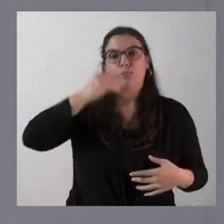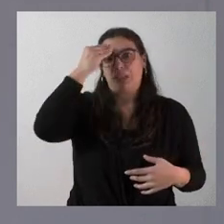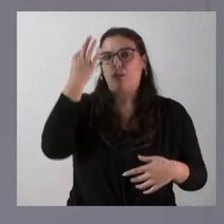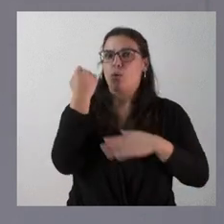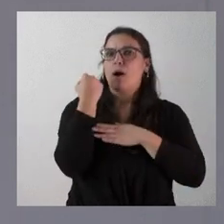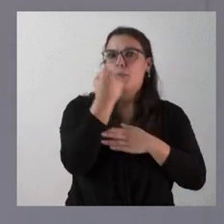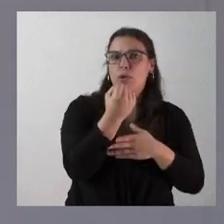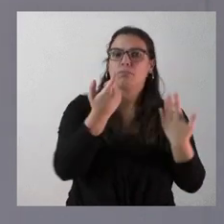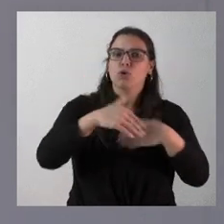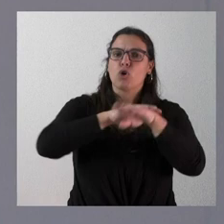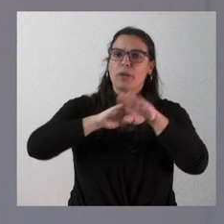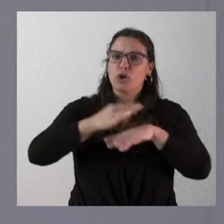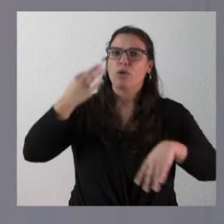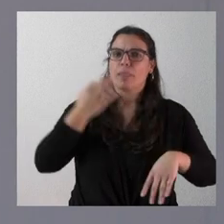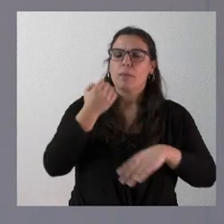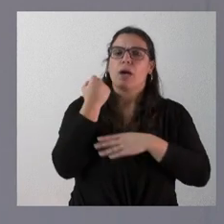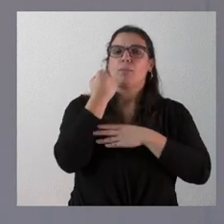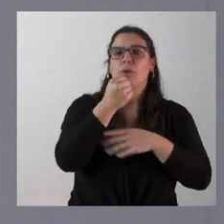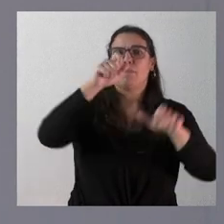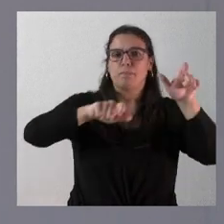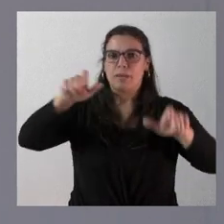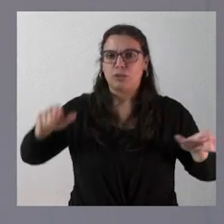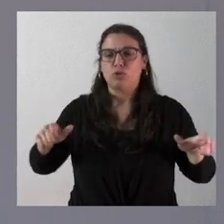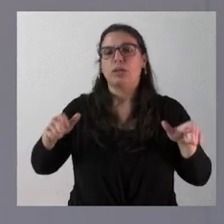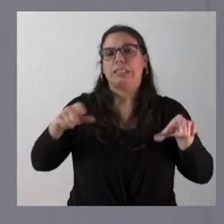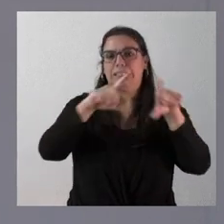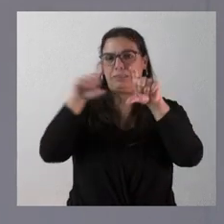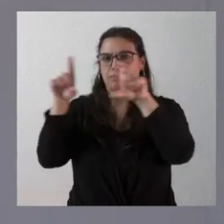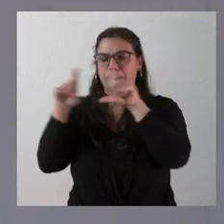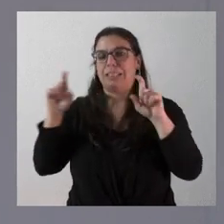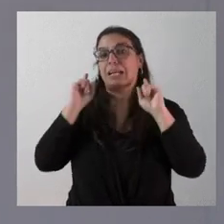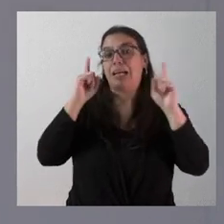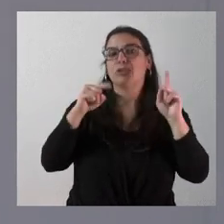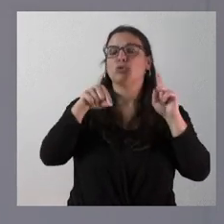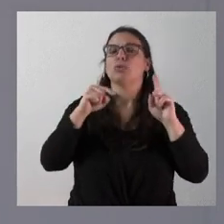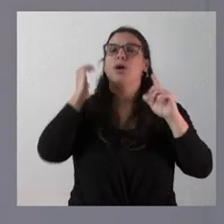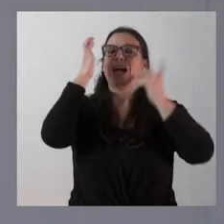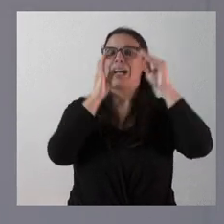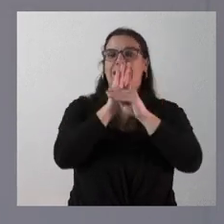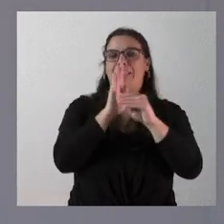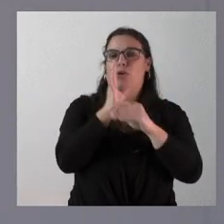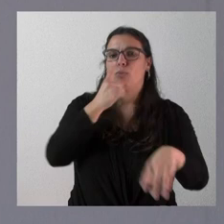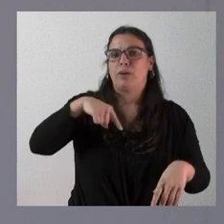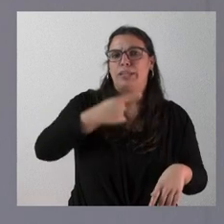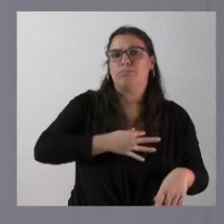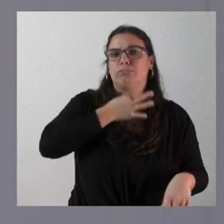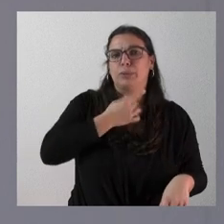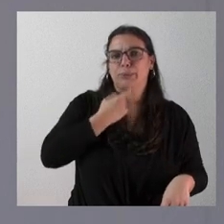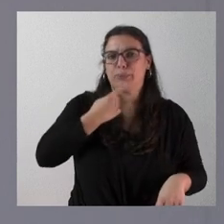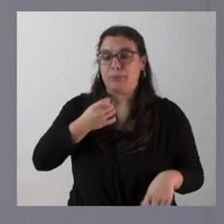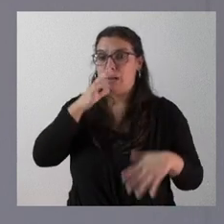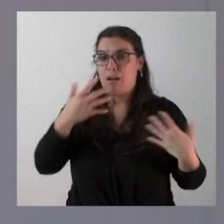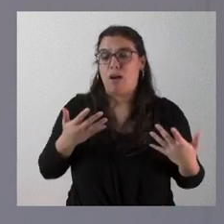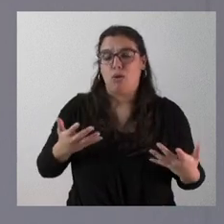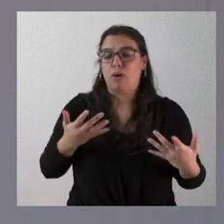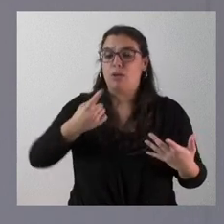apoyado y un gobierno está Para apoyar a las personas y a las empresas en este caso a los ganaderos que tienen dificultades y ese momento la verdad es